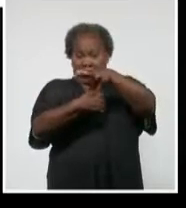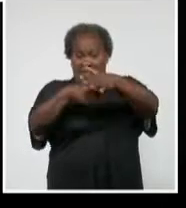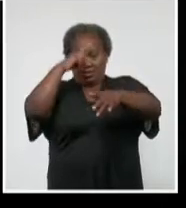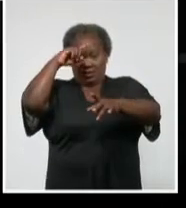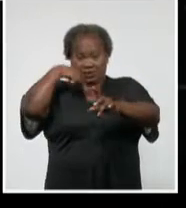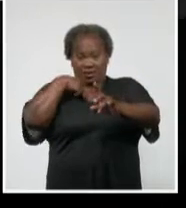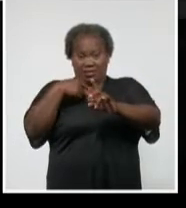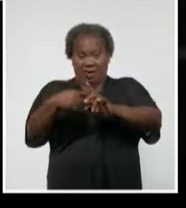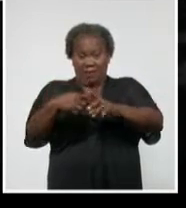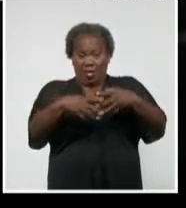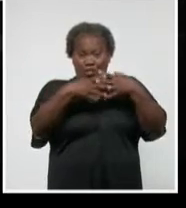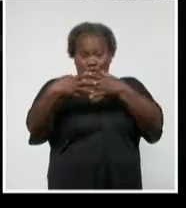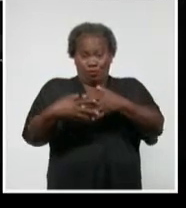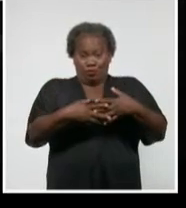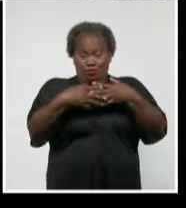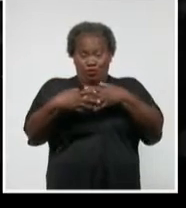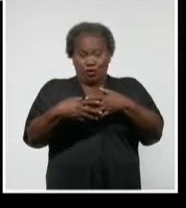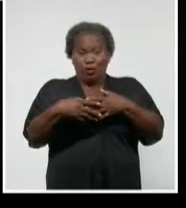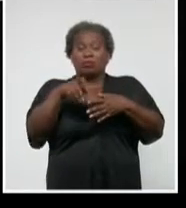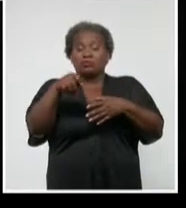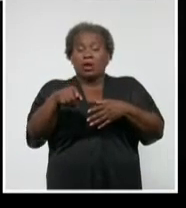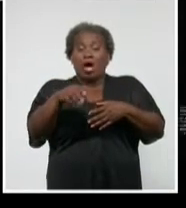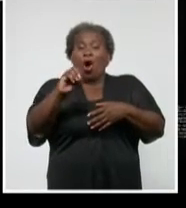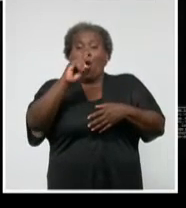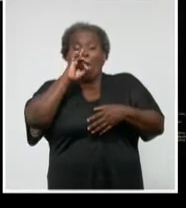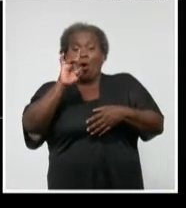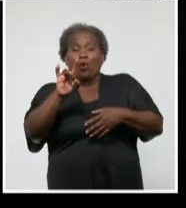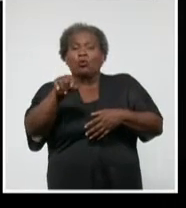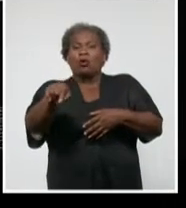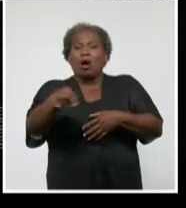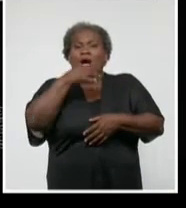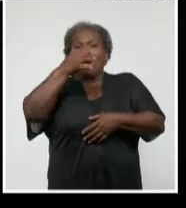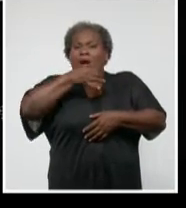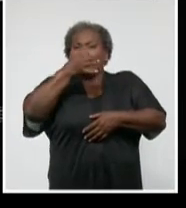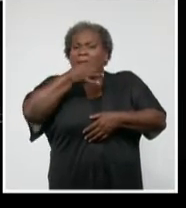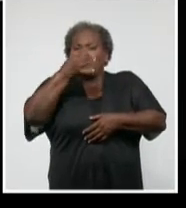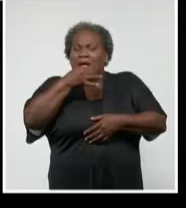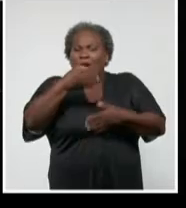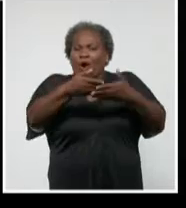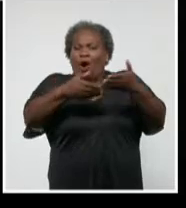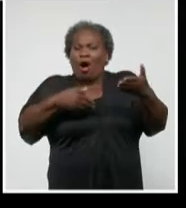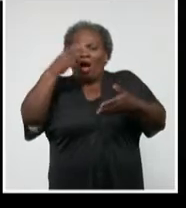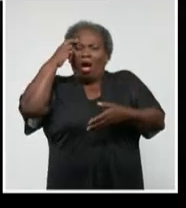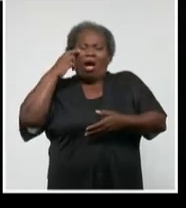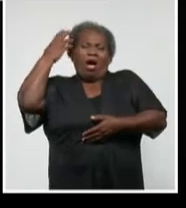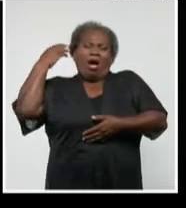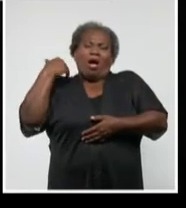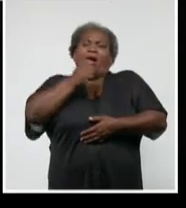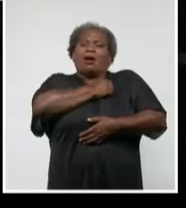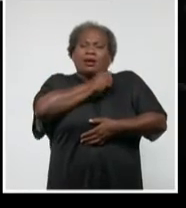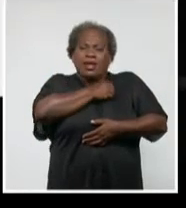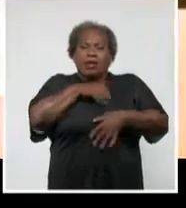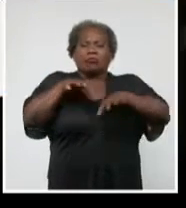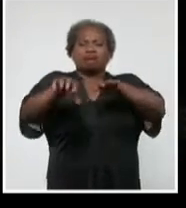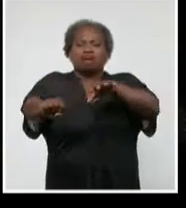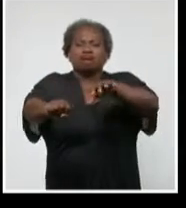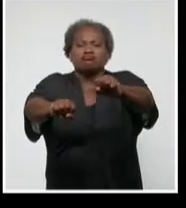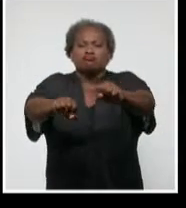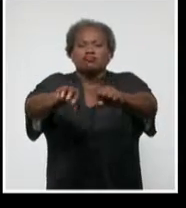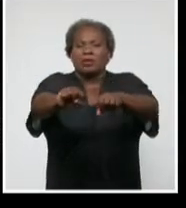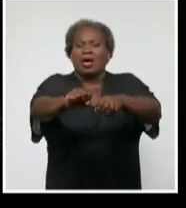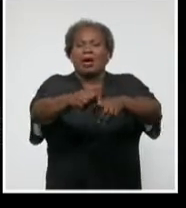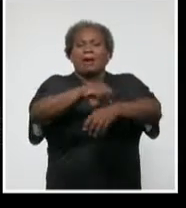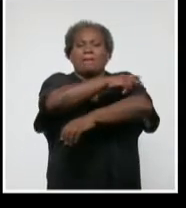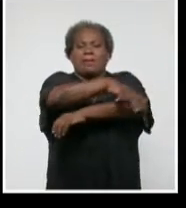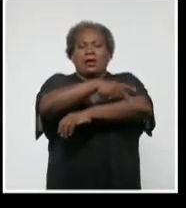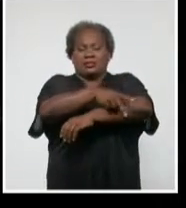de 2018 ante Naciones Unidas desempolvó el viejo pilar y expuso sus intenciones de intervencionismo en la región. Lo que